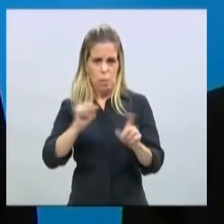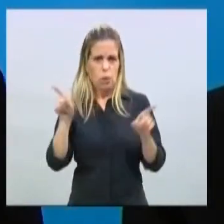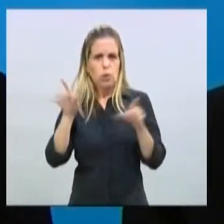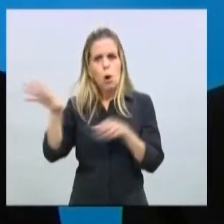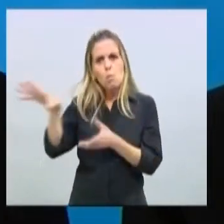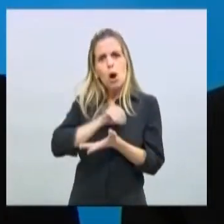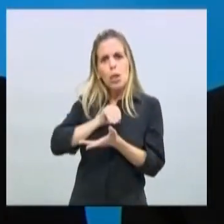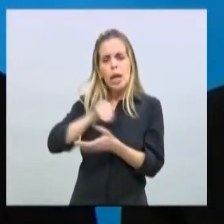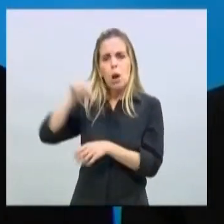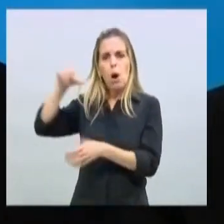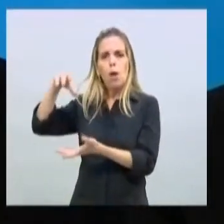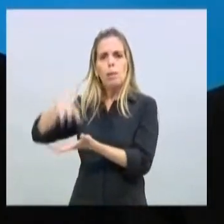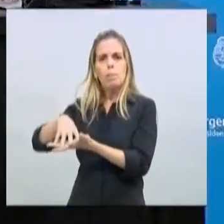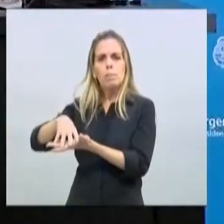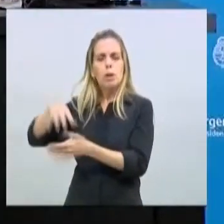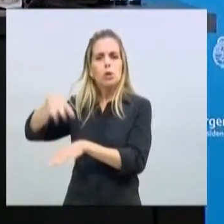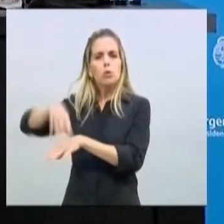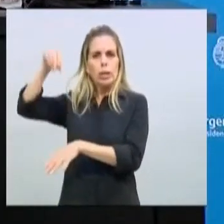acuerdo?